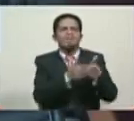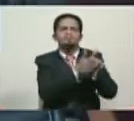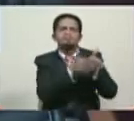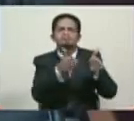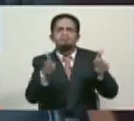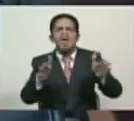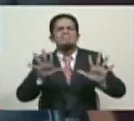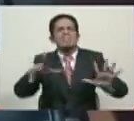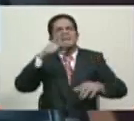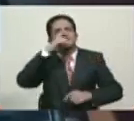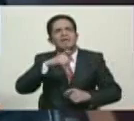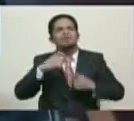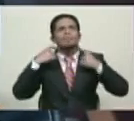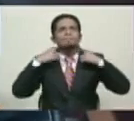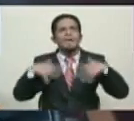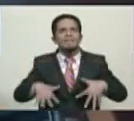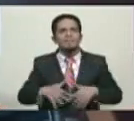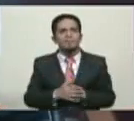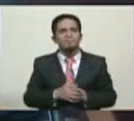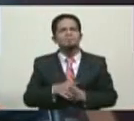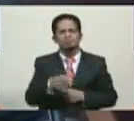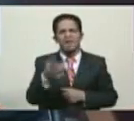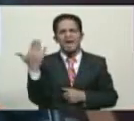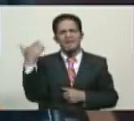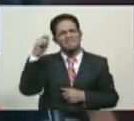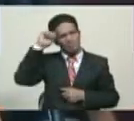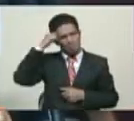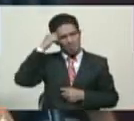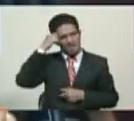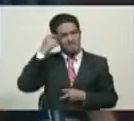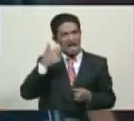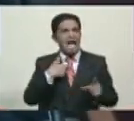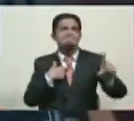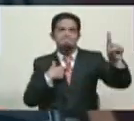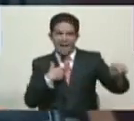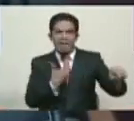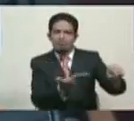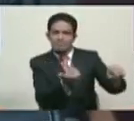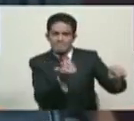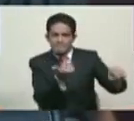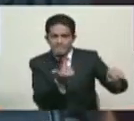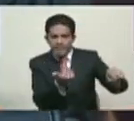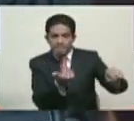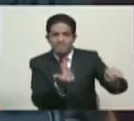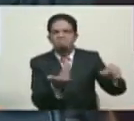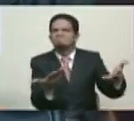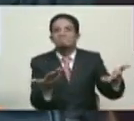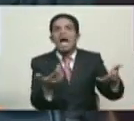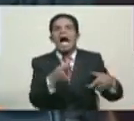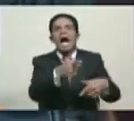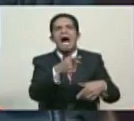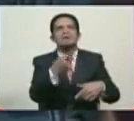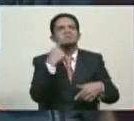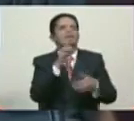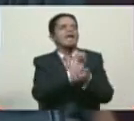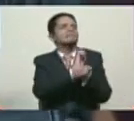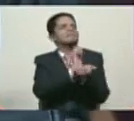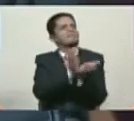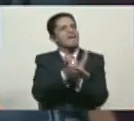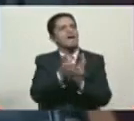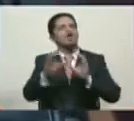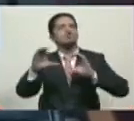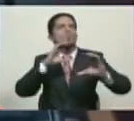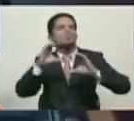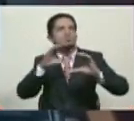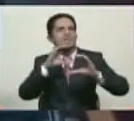le han llamado. ¿Recuerdan el Está Barato Dame Dos? Fue utilizado como una estrategia comunicacional